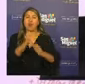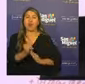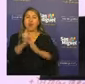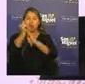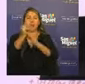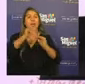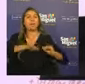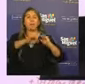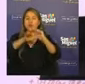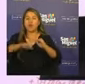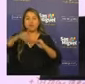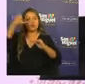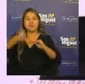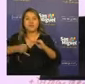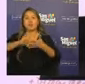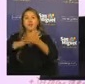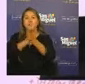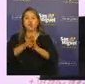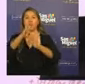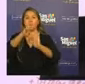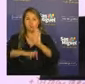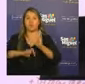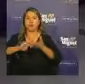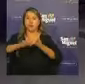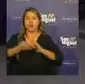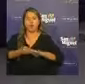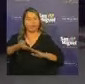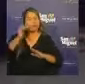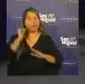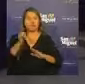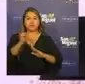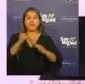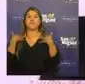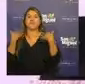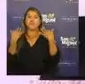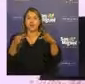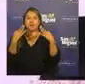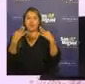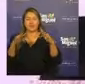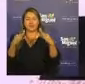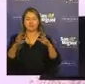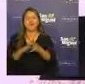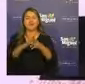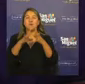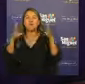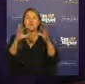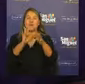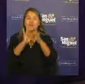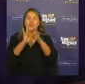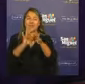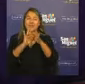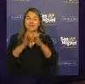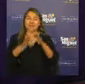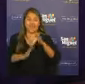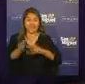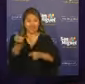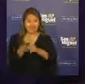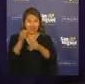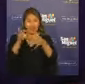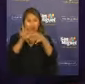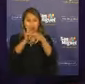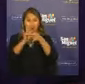a apoyar siempre en todos los proyectos para la comunidad. Así que felicitaciones, muchas gracias y a seguir trabajando